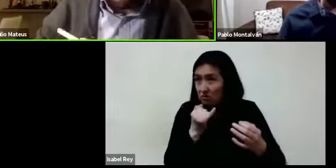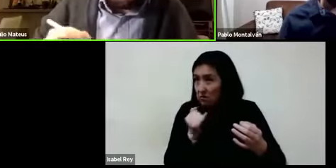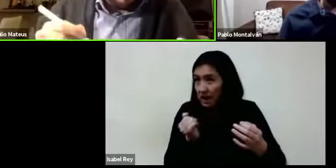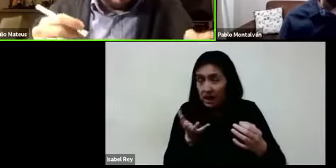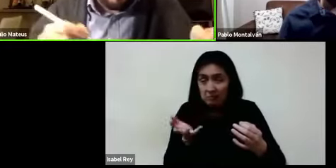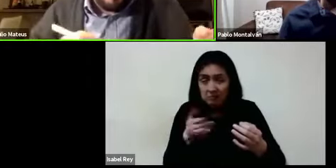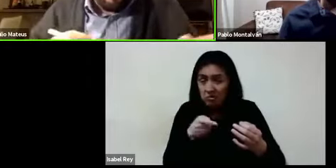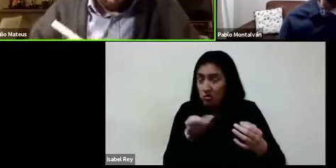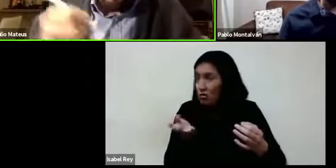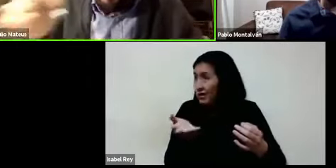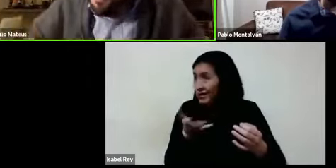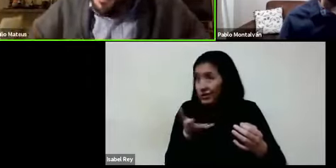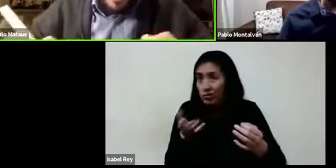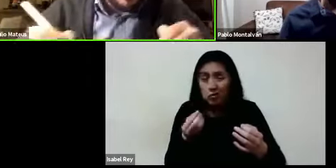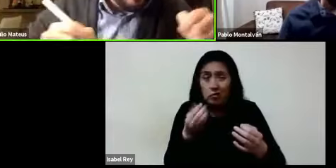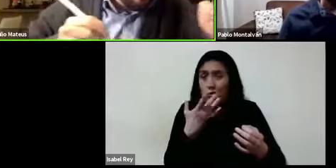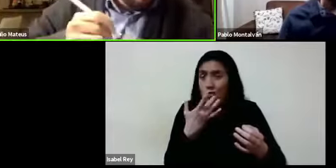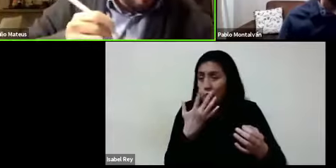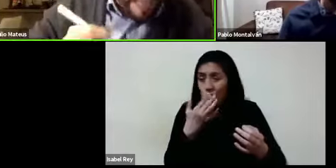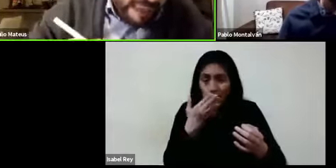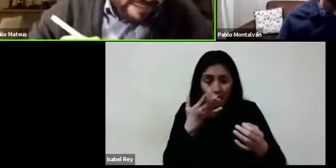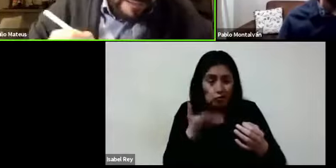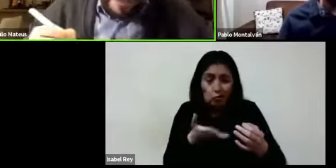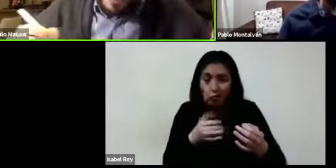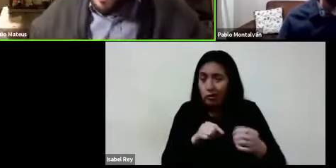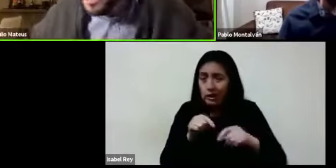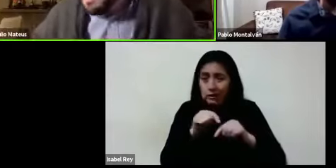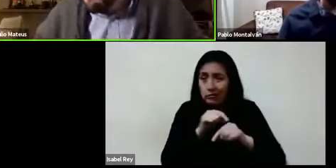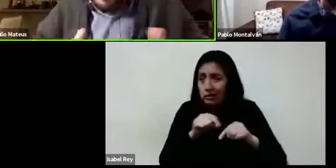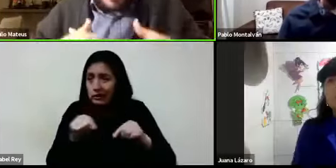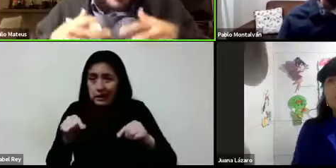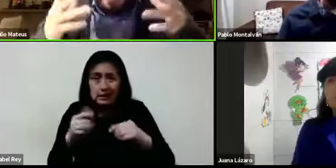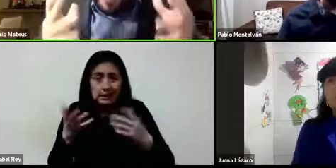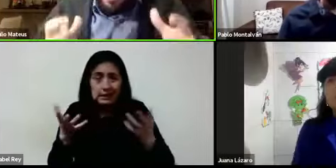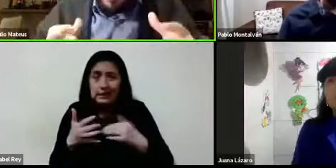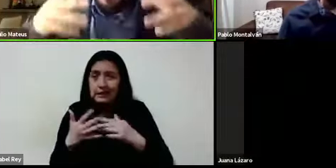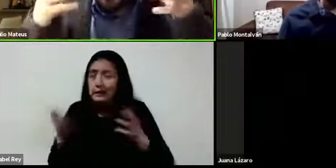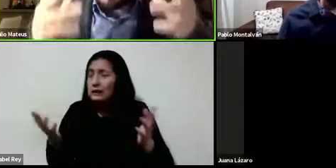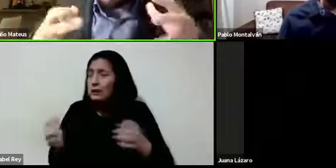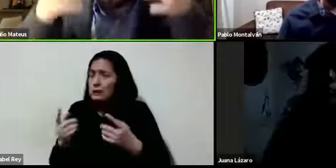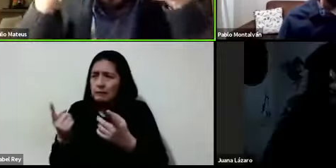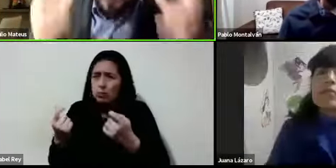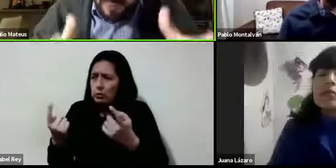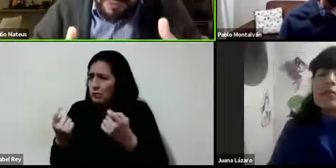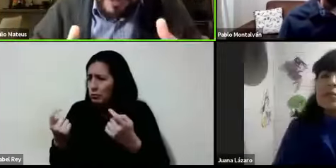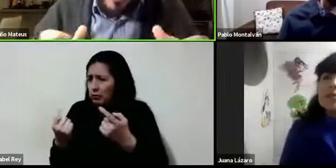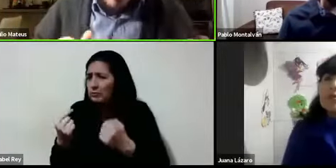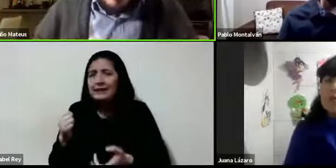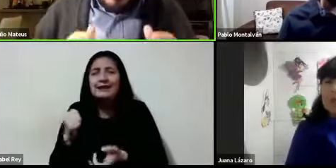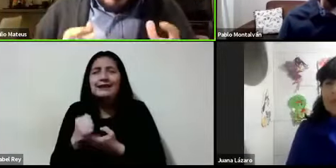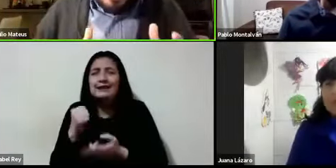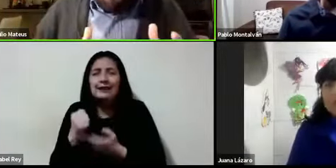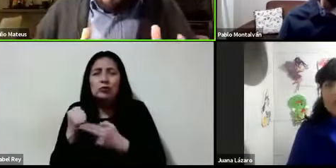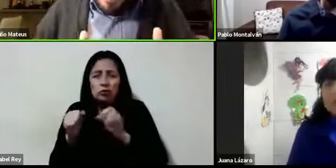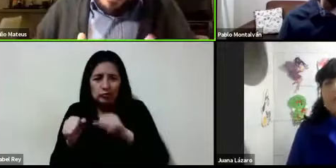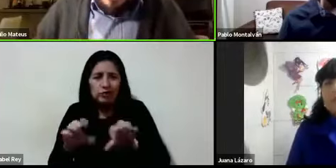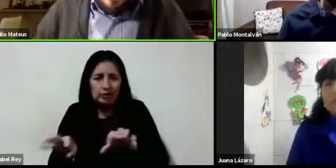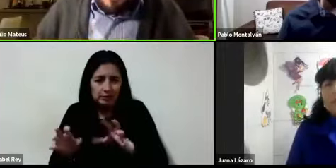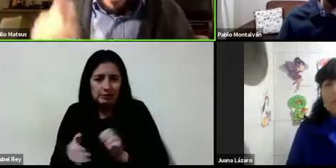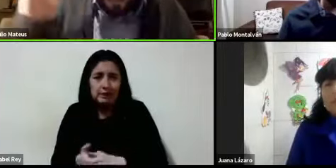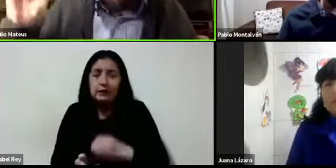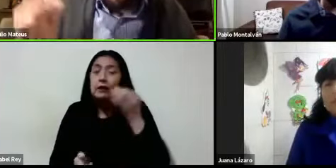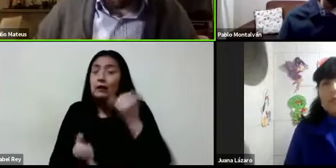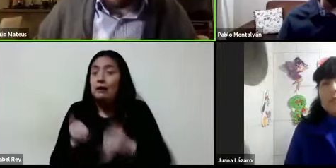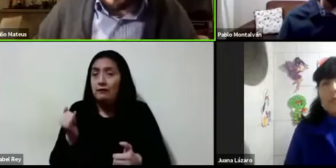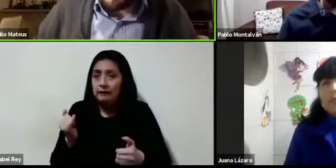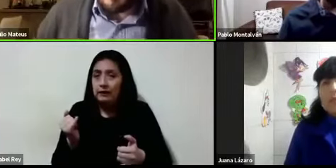esto va con colores, se subraya, entonces empiezan las preguntas para estar seguro, y al final